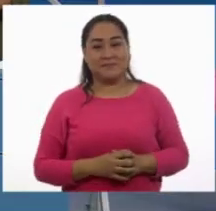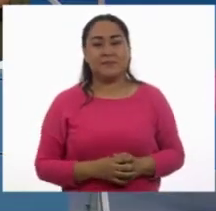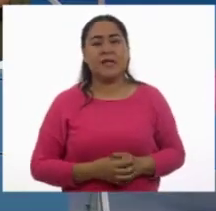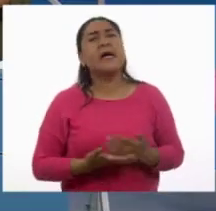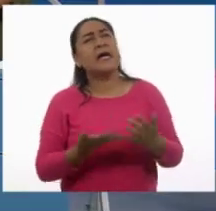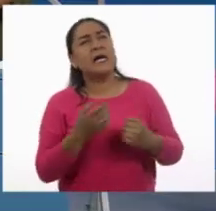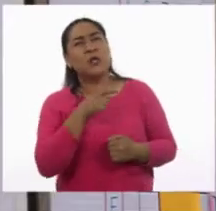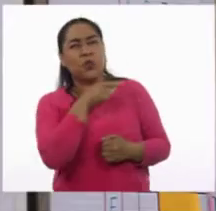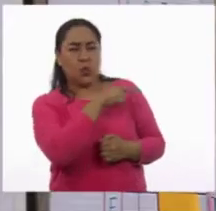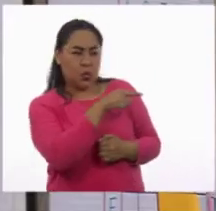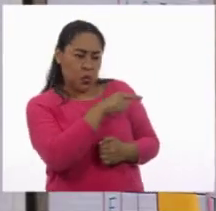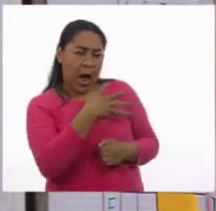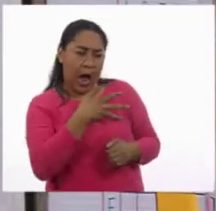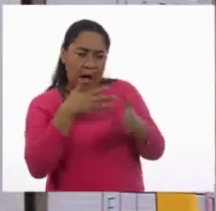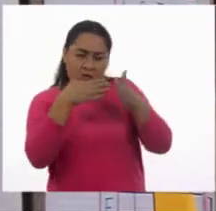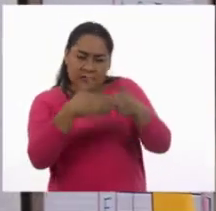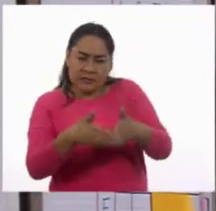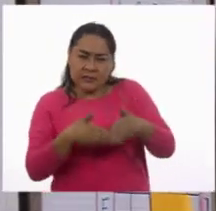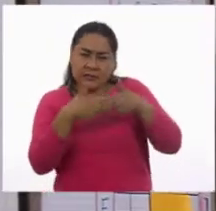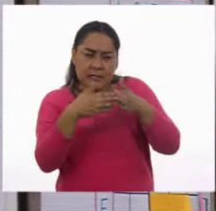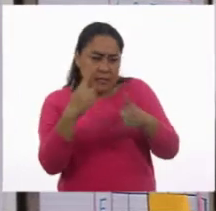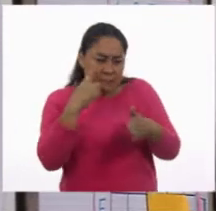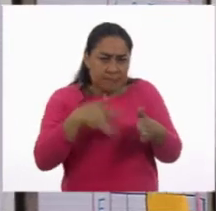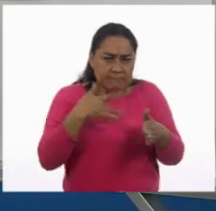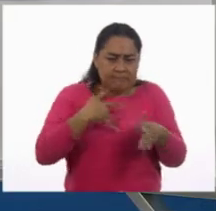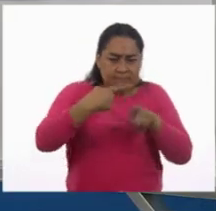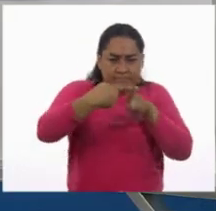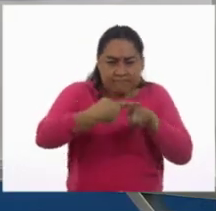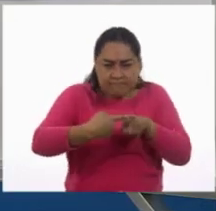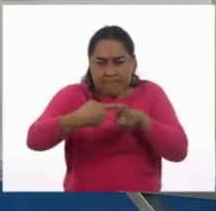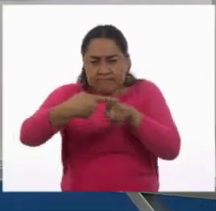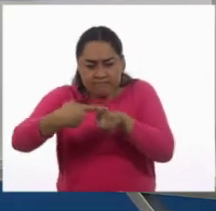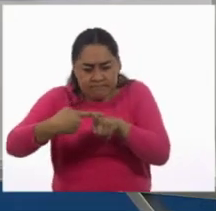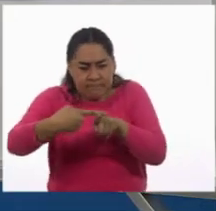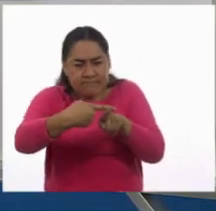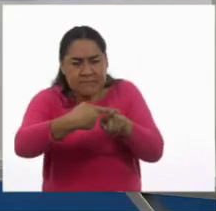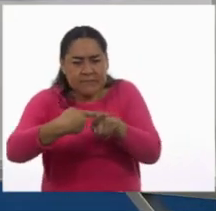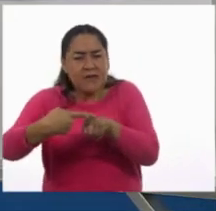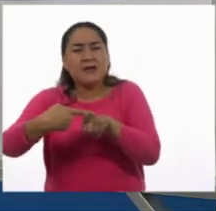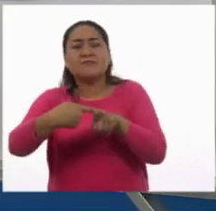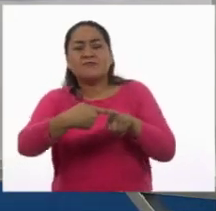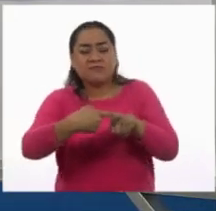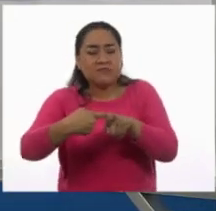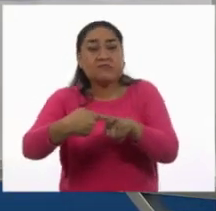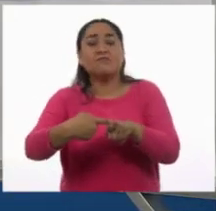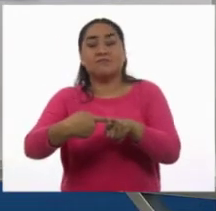Tú tienes una navecita en el D.